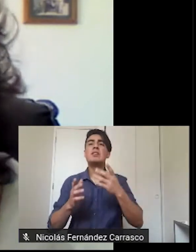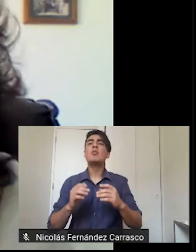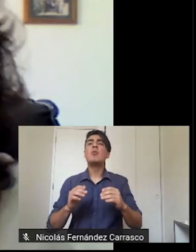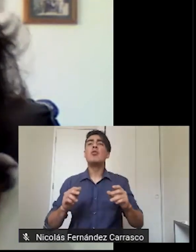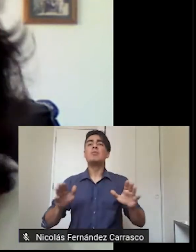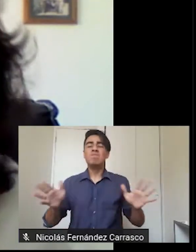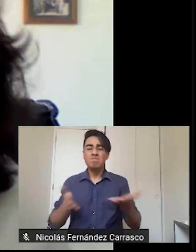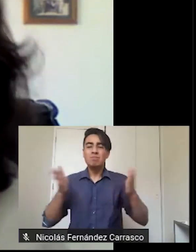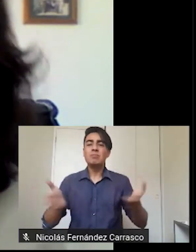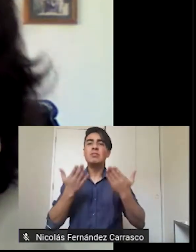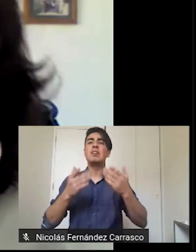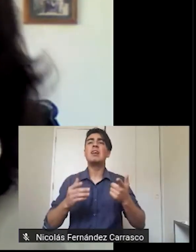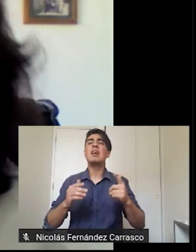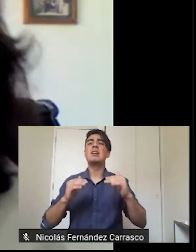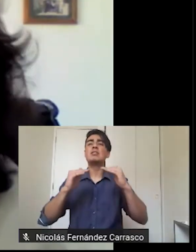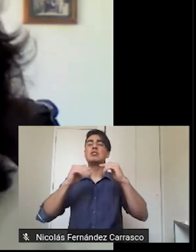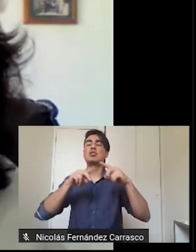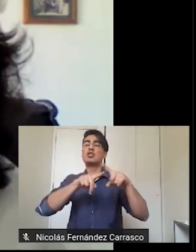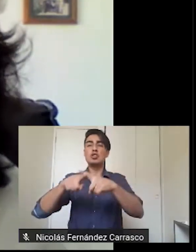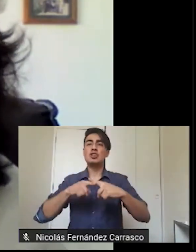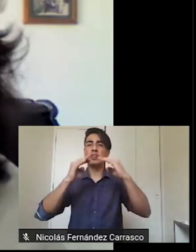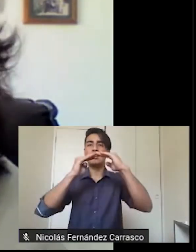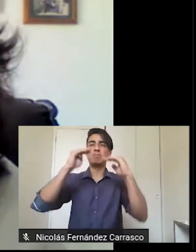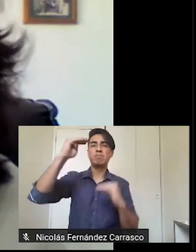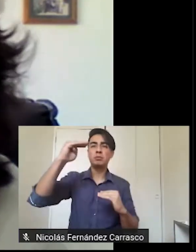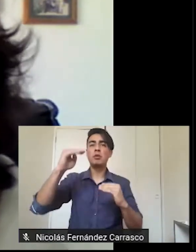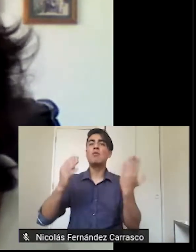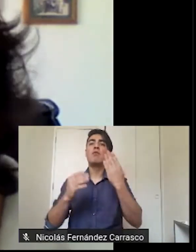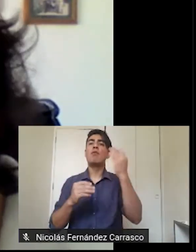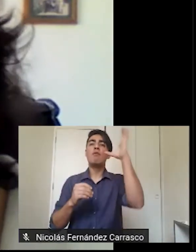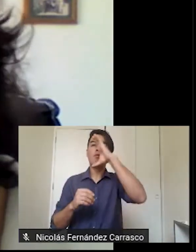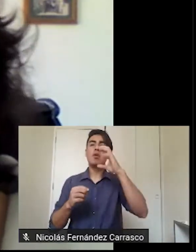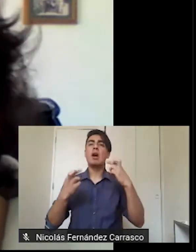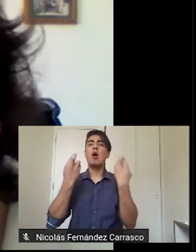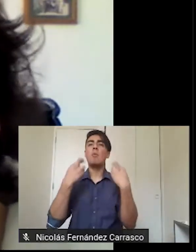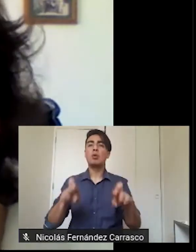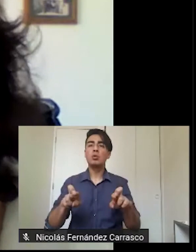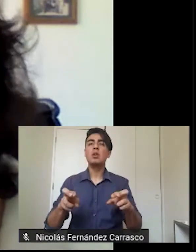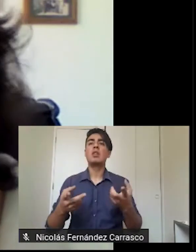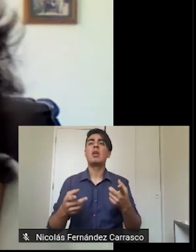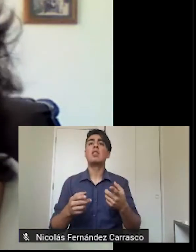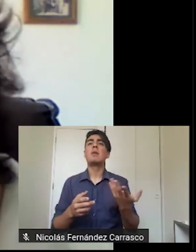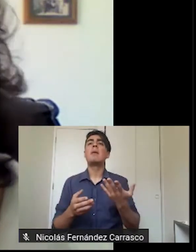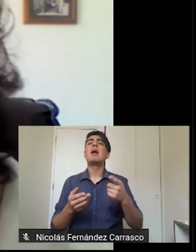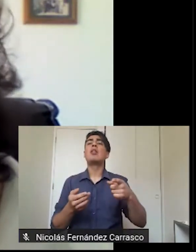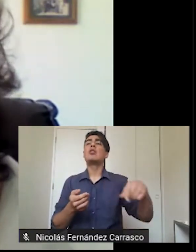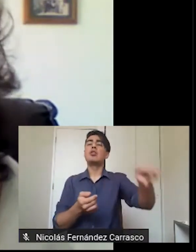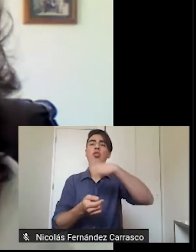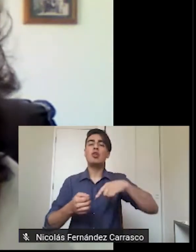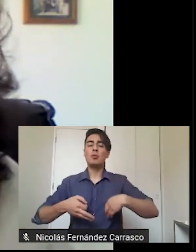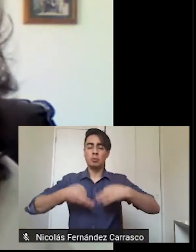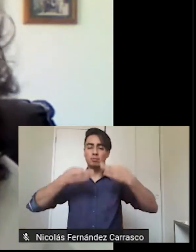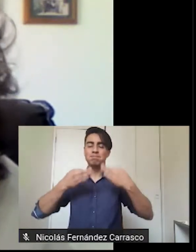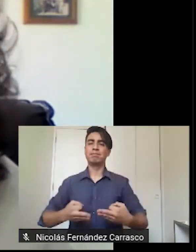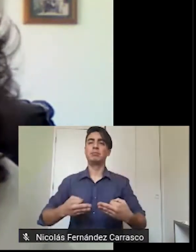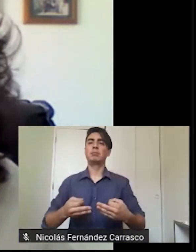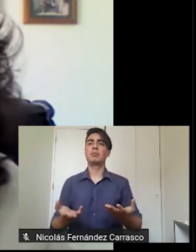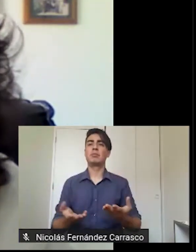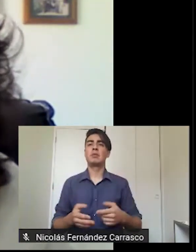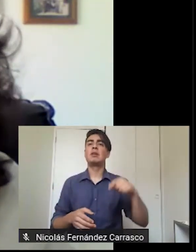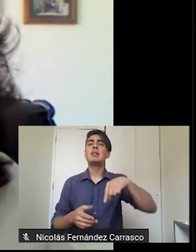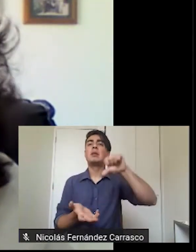movilidad social, la igualdad de oportunidades, el tratamiento en dignidad a todos los que forman parte de este país